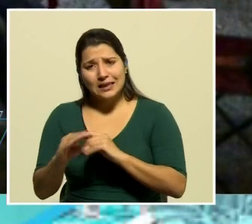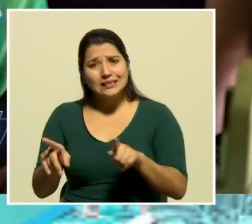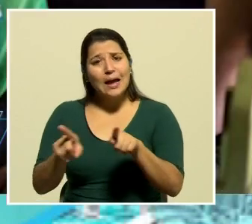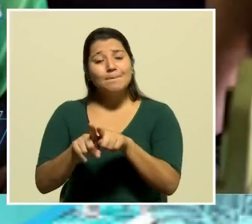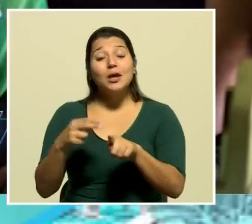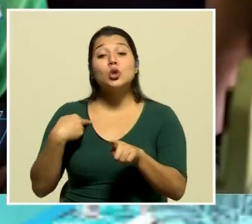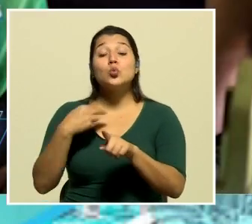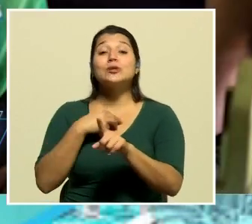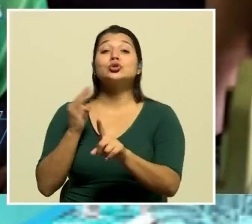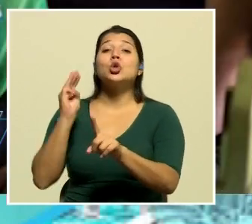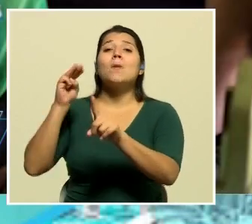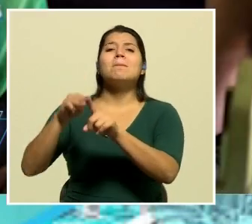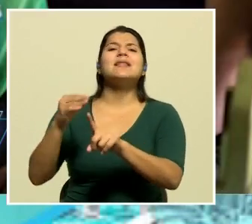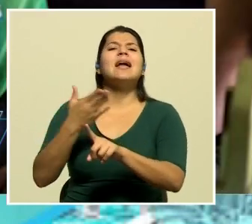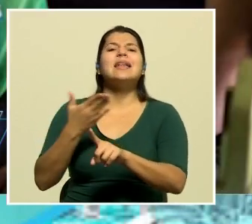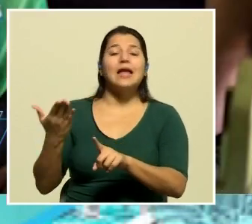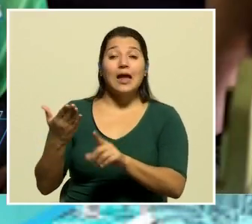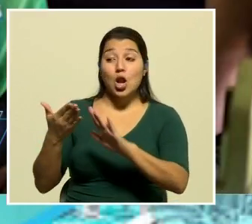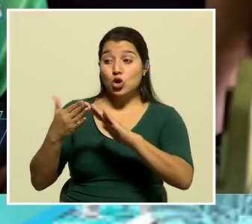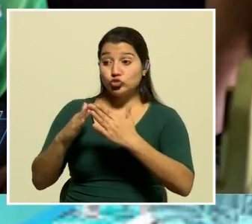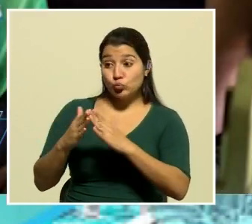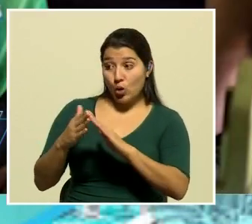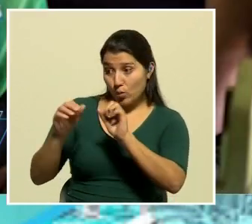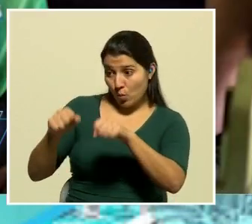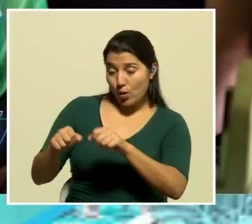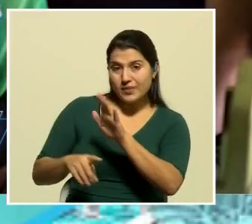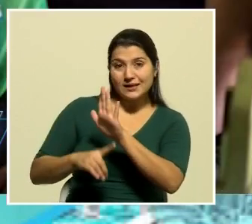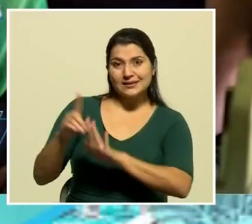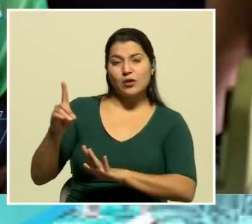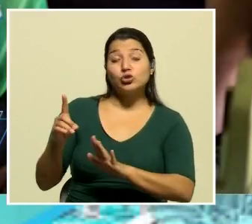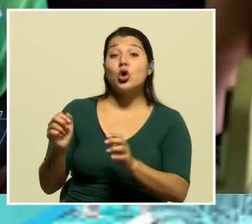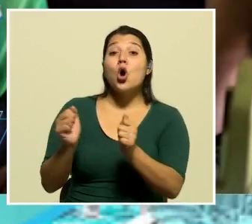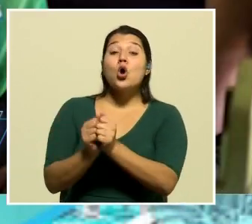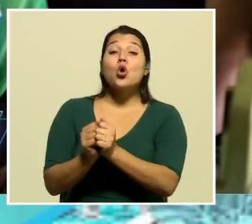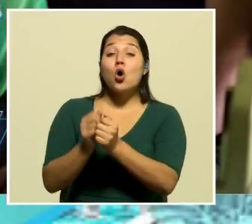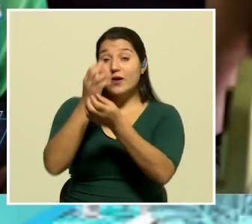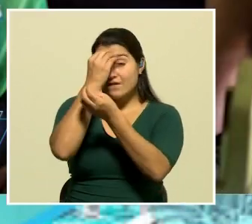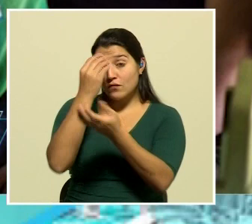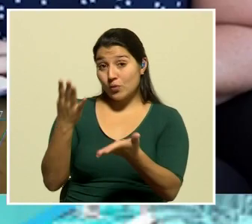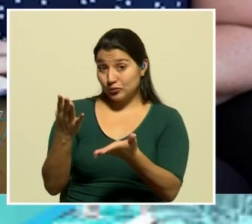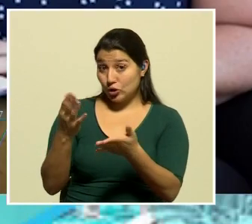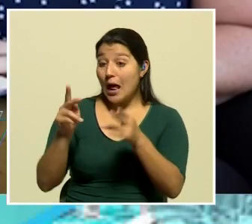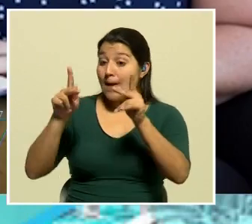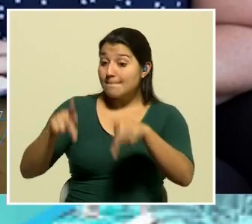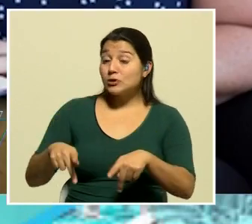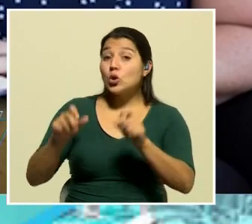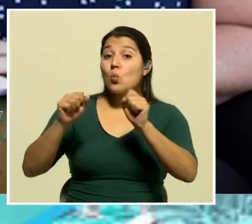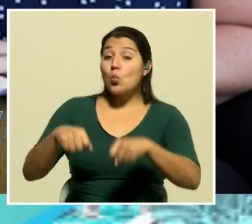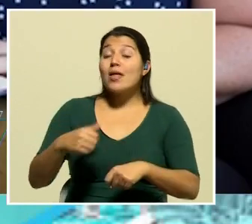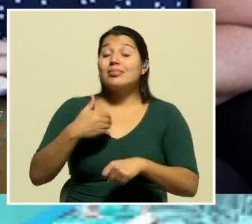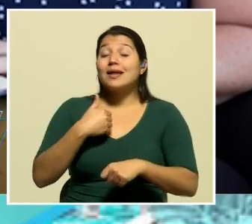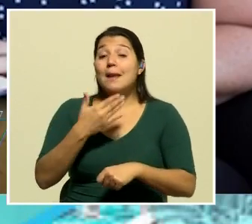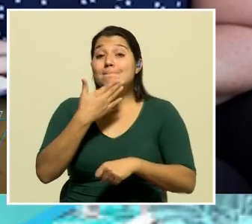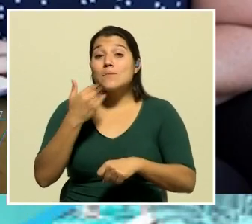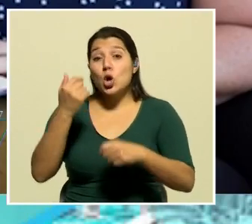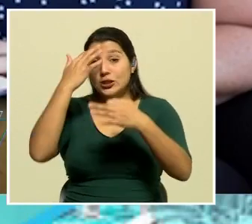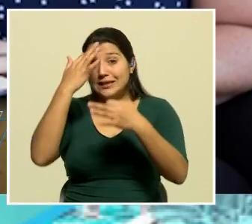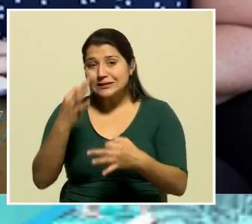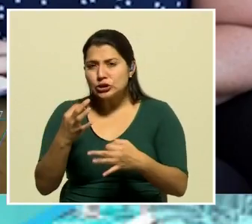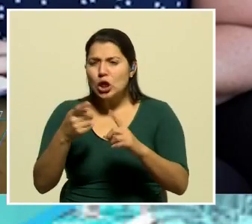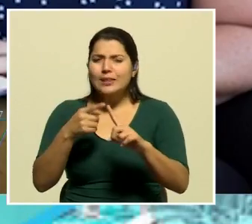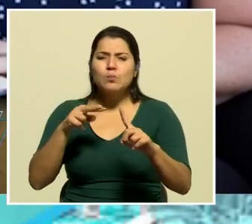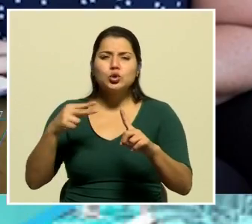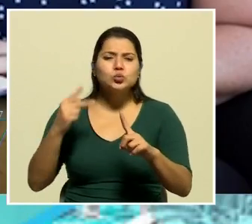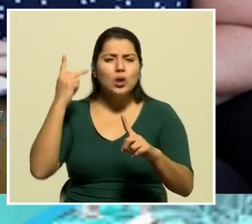nuestra misión es pues que los pueblos se puedan desarrollar a través de la información, que la gente pueda tomar mejores decisiones